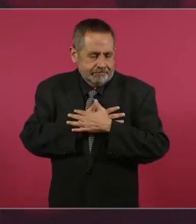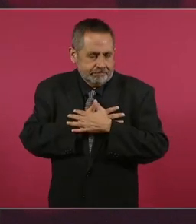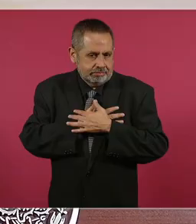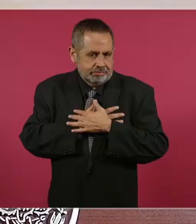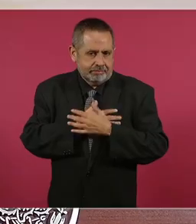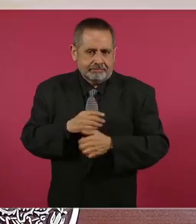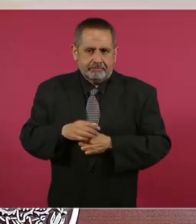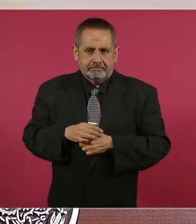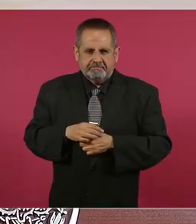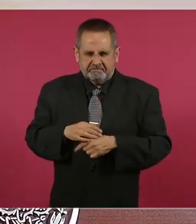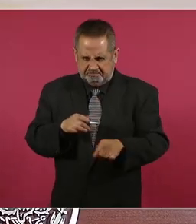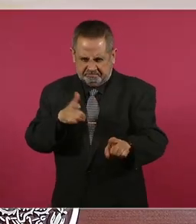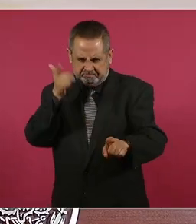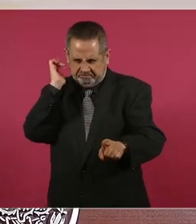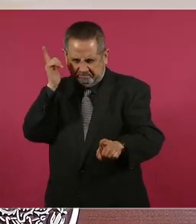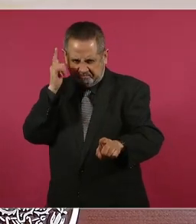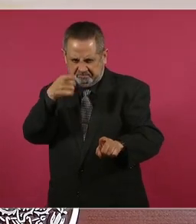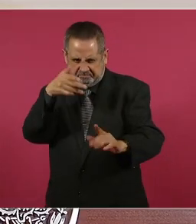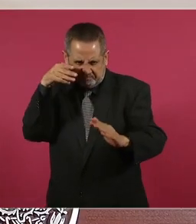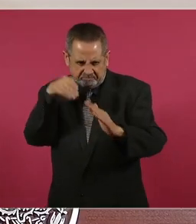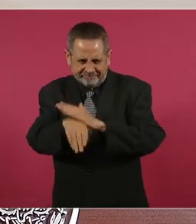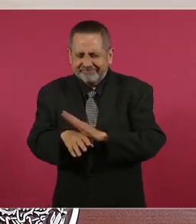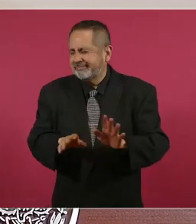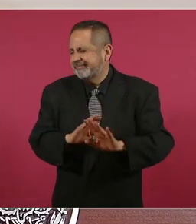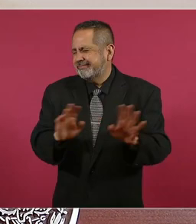no desearle mal a nadie,